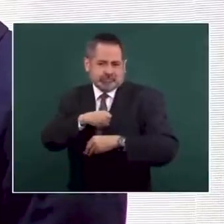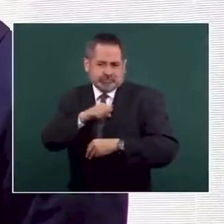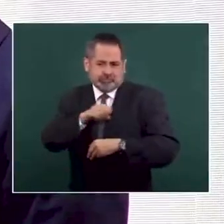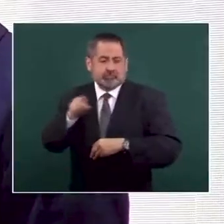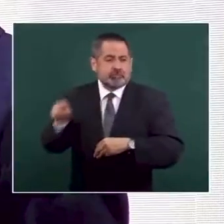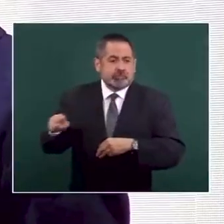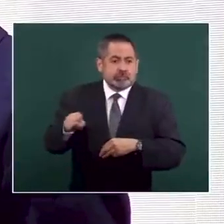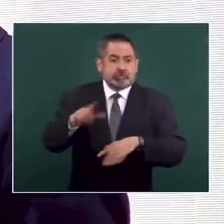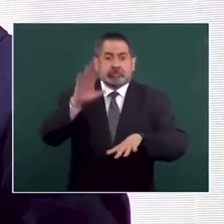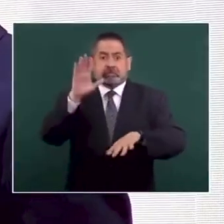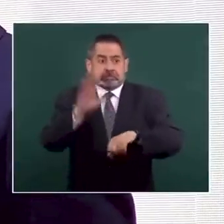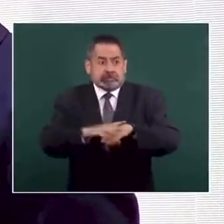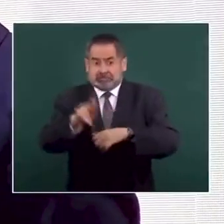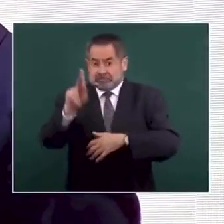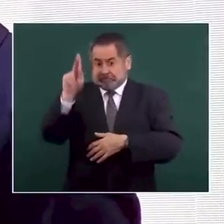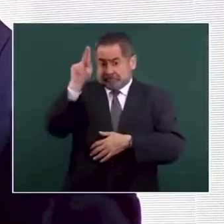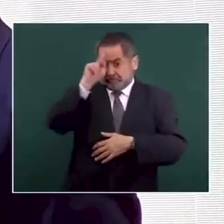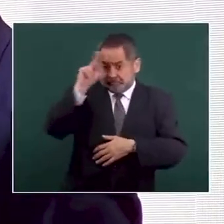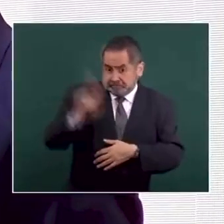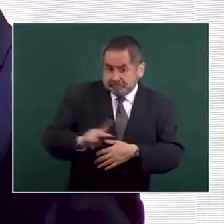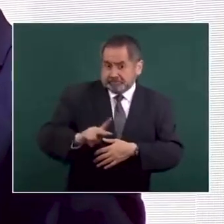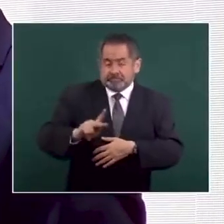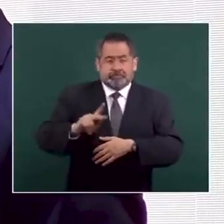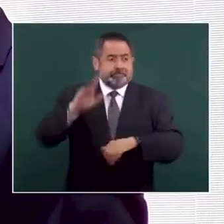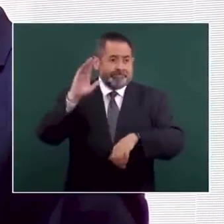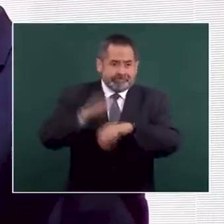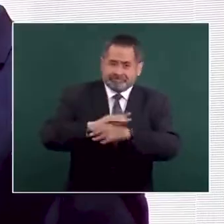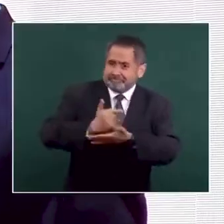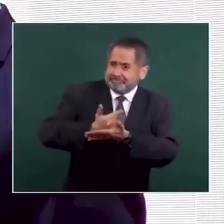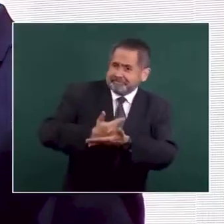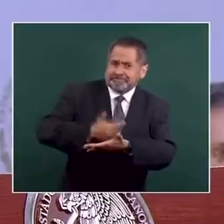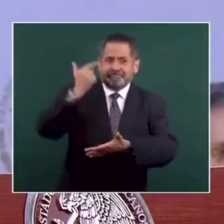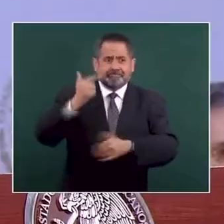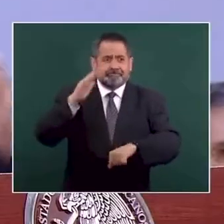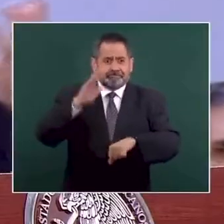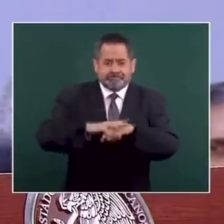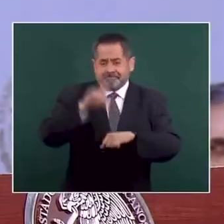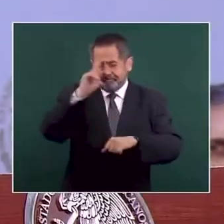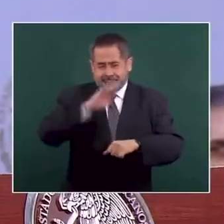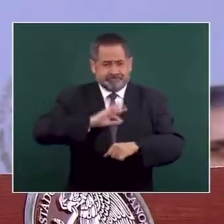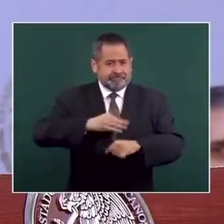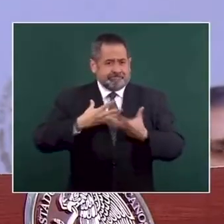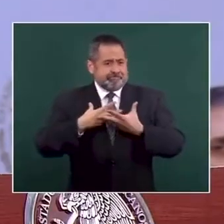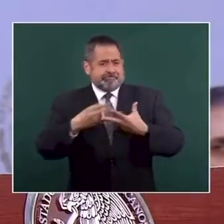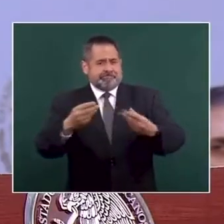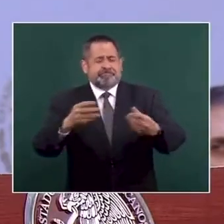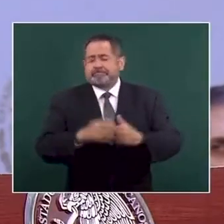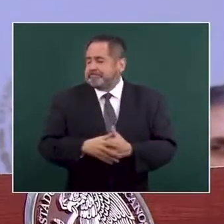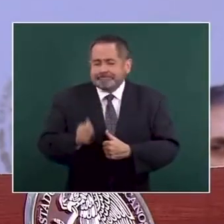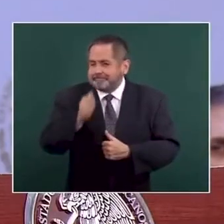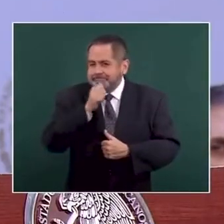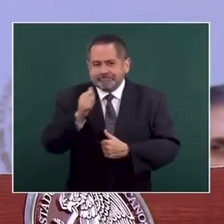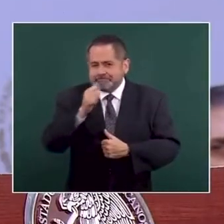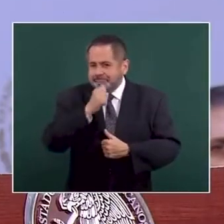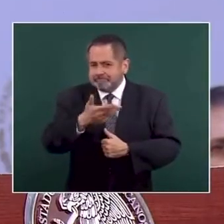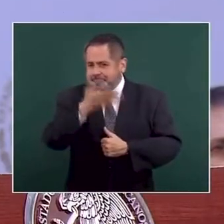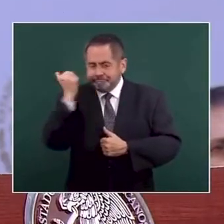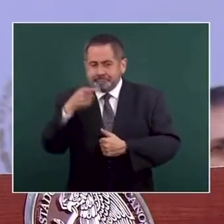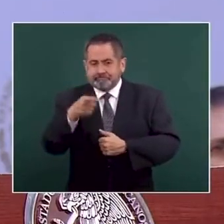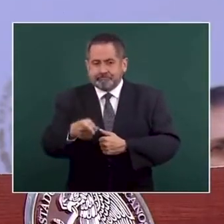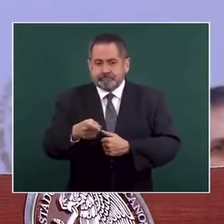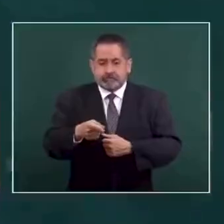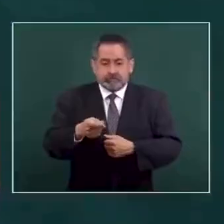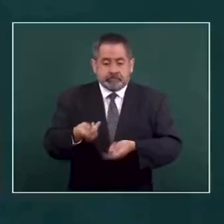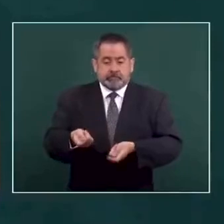ni más virulenta ni necesariamente más transmisible. No puede causar, de momento no se ha identificado que